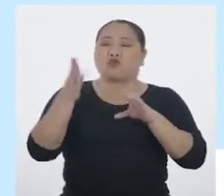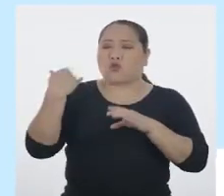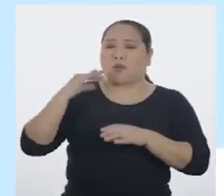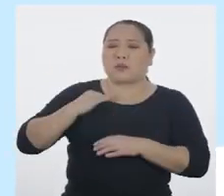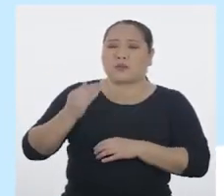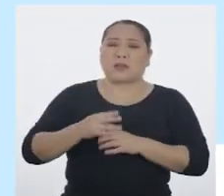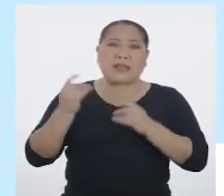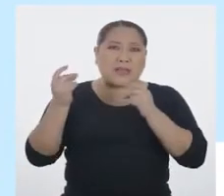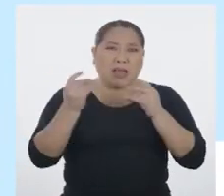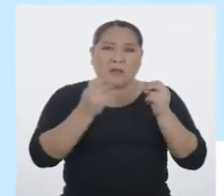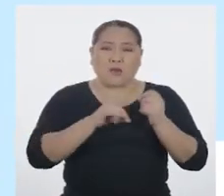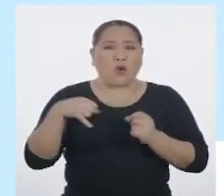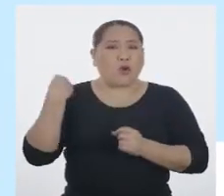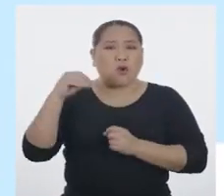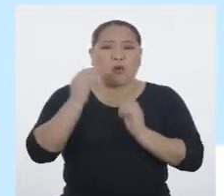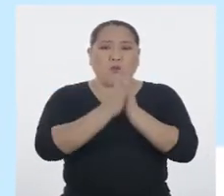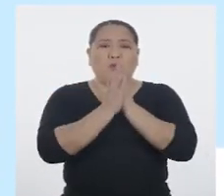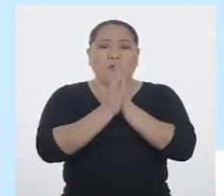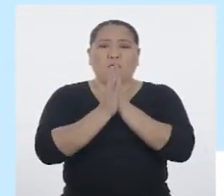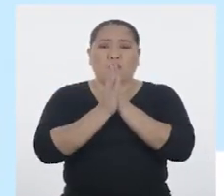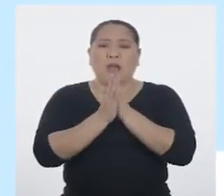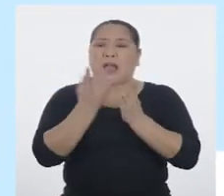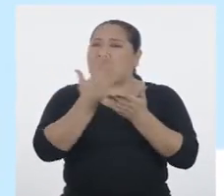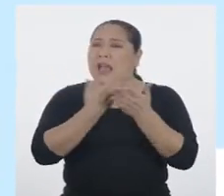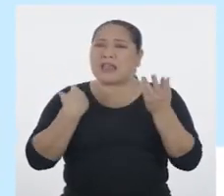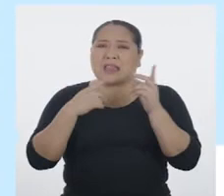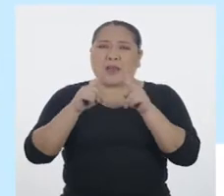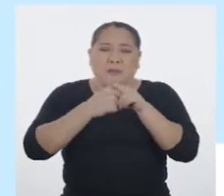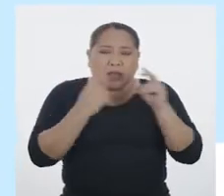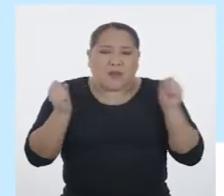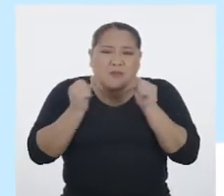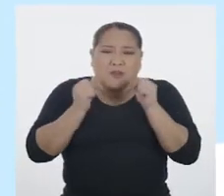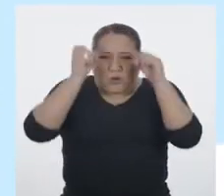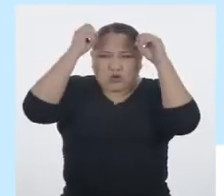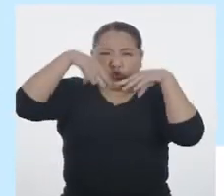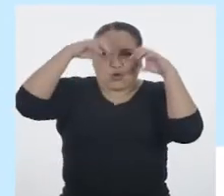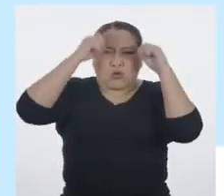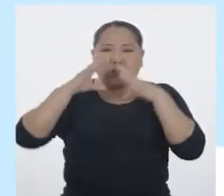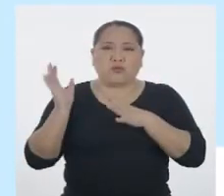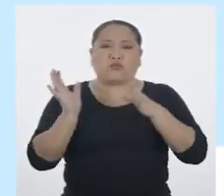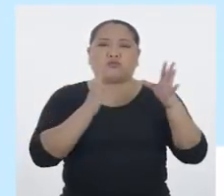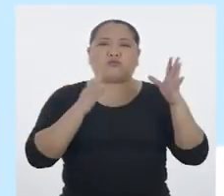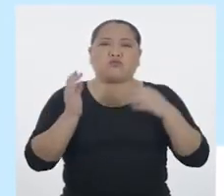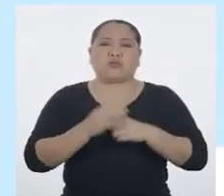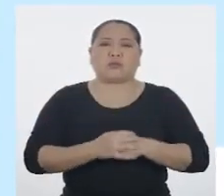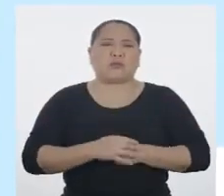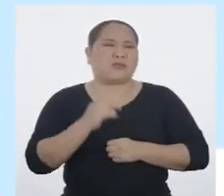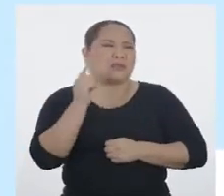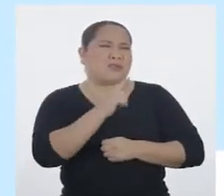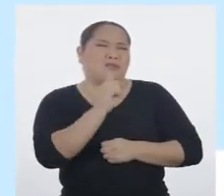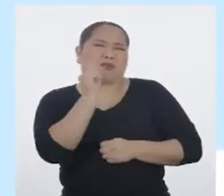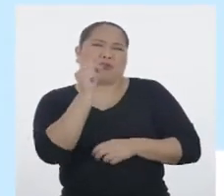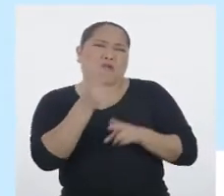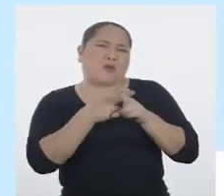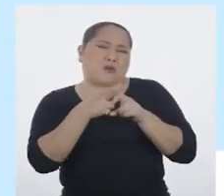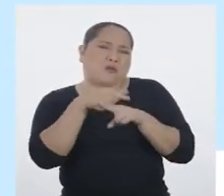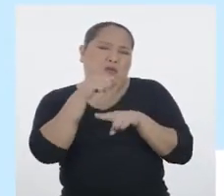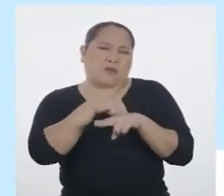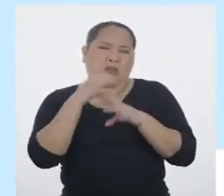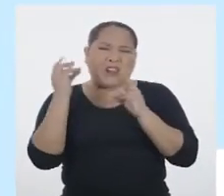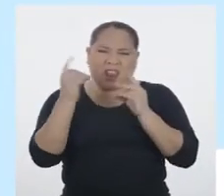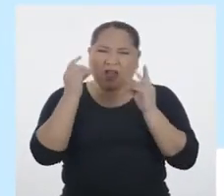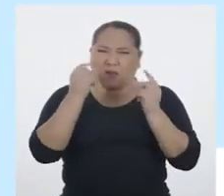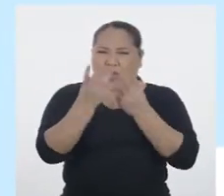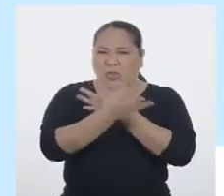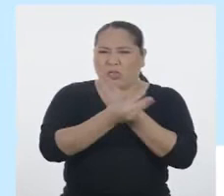¡Suba nomás, ceñito! Vámonos rápido, joven, por favor. Antes que empiece el friaje, con lluvias, vientos. Pero eso es un ratito nomás,